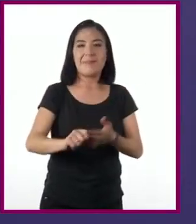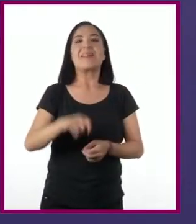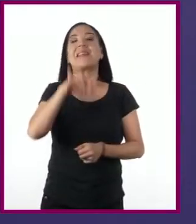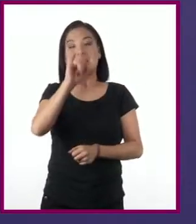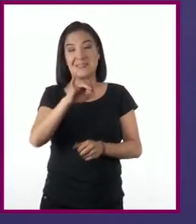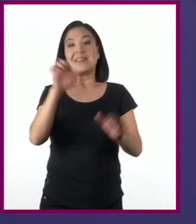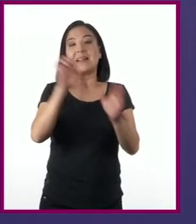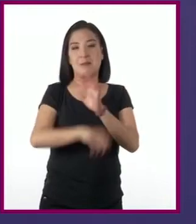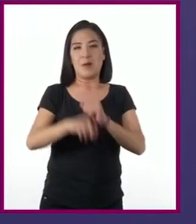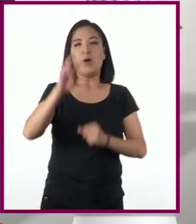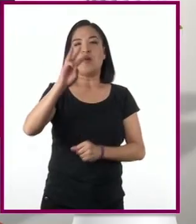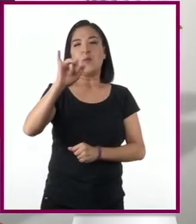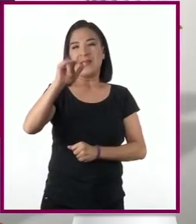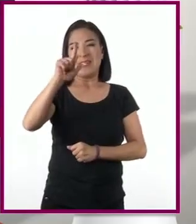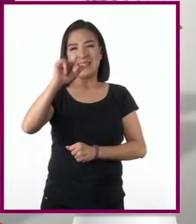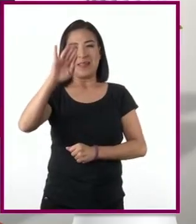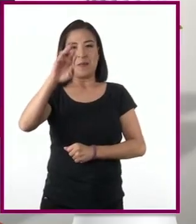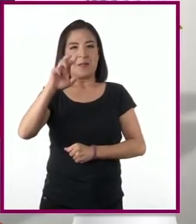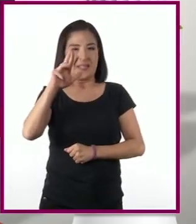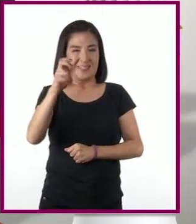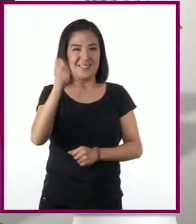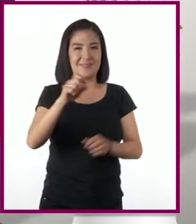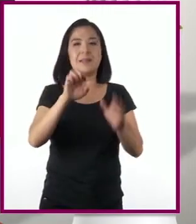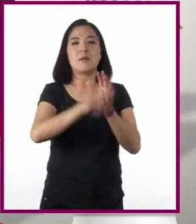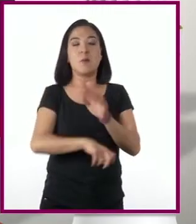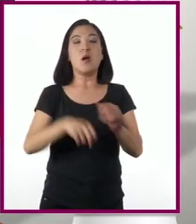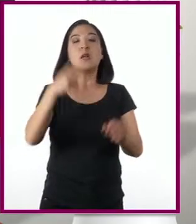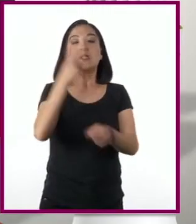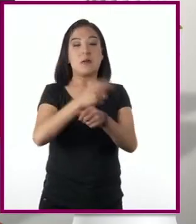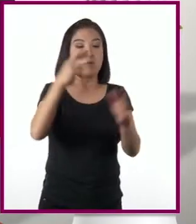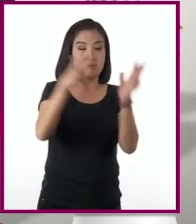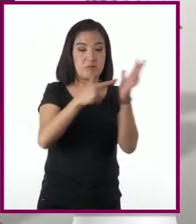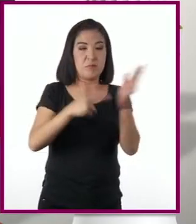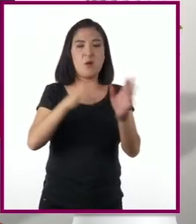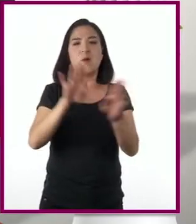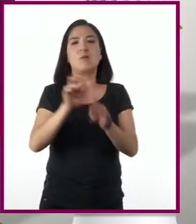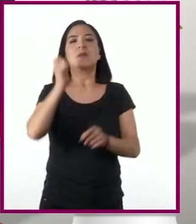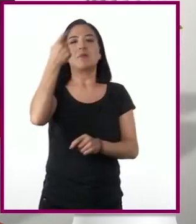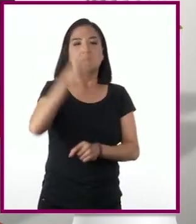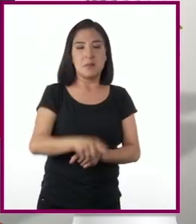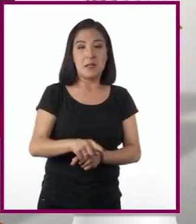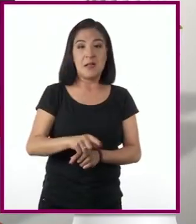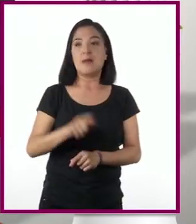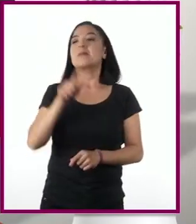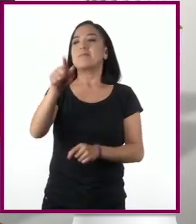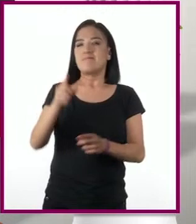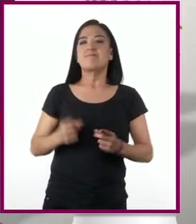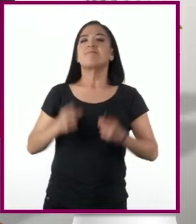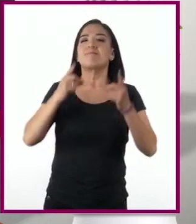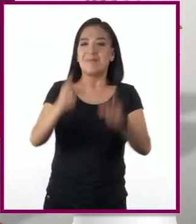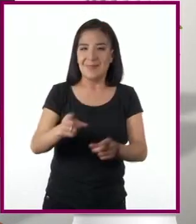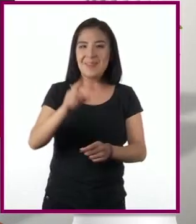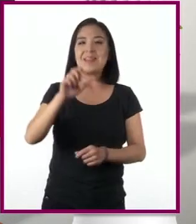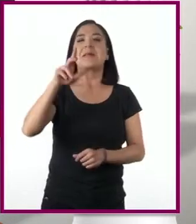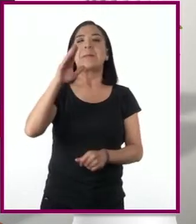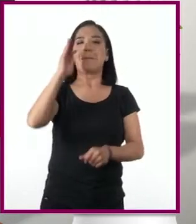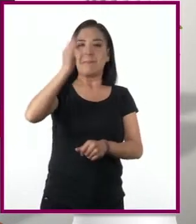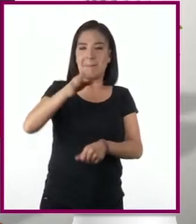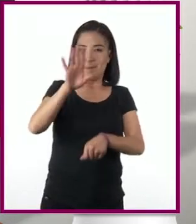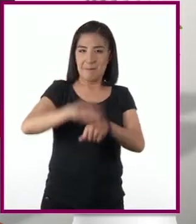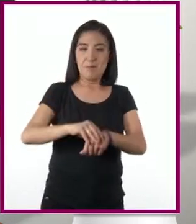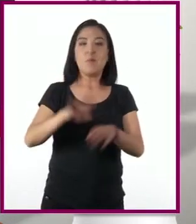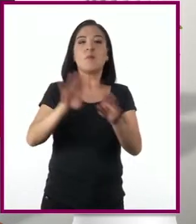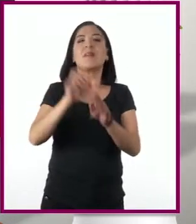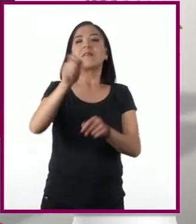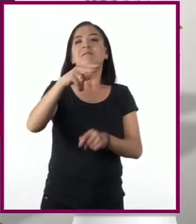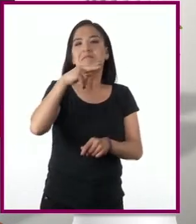en el ejemplo de Gulliver, maestra, en la segunda regla la perífrasis verbal es será permitido y está compuesta por un verbo en